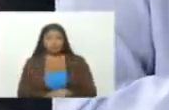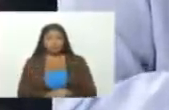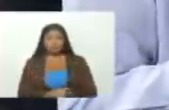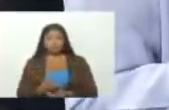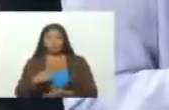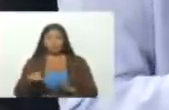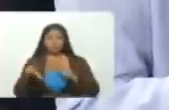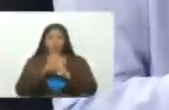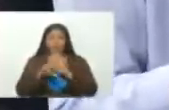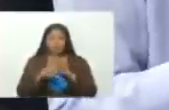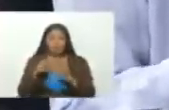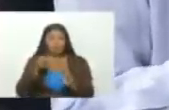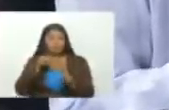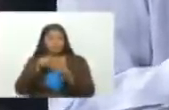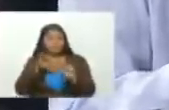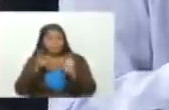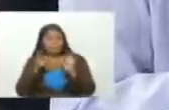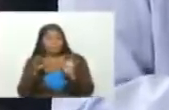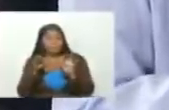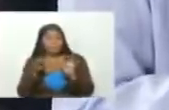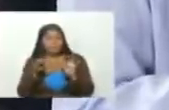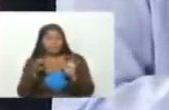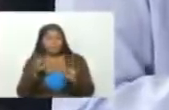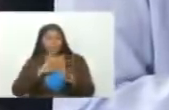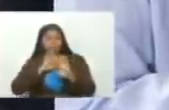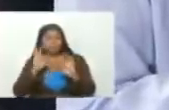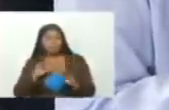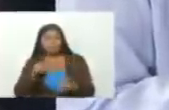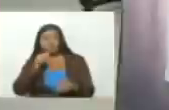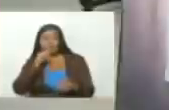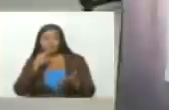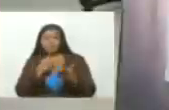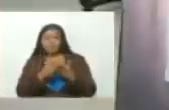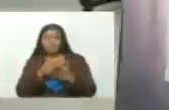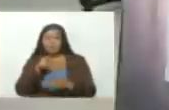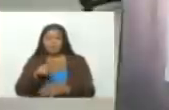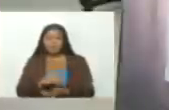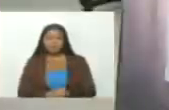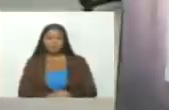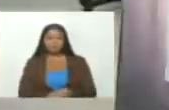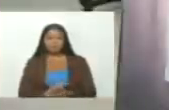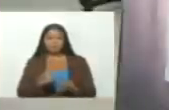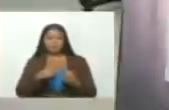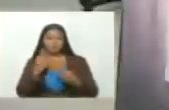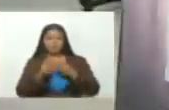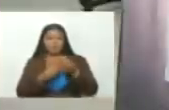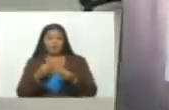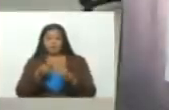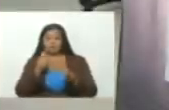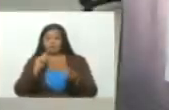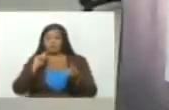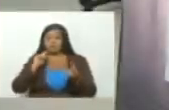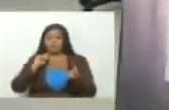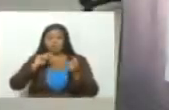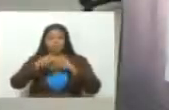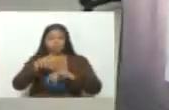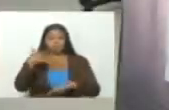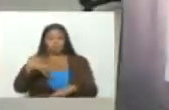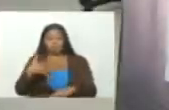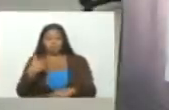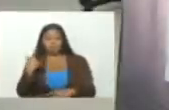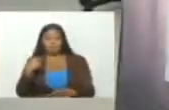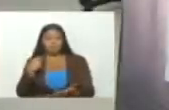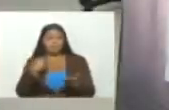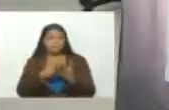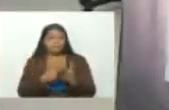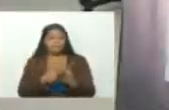legal y específicamente la tributaria. ¿Quiénes pagan? Y se desarrollaban, bueno, en primer lugar, los que realicen grandes transacciones. Esos tienen